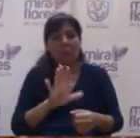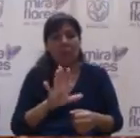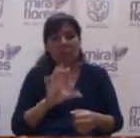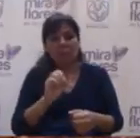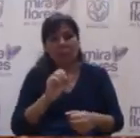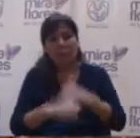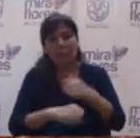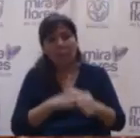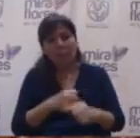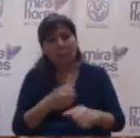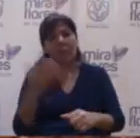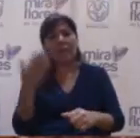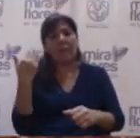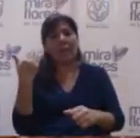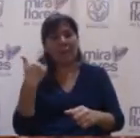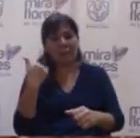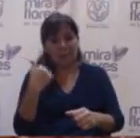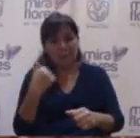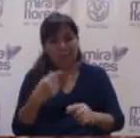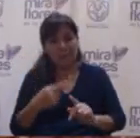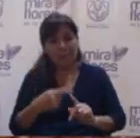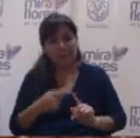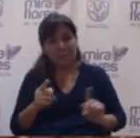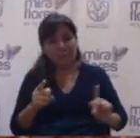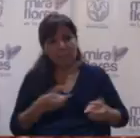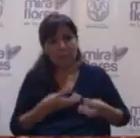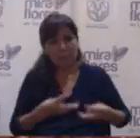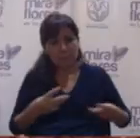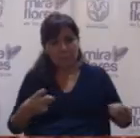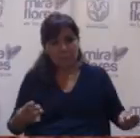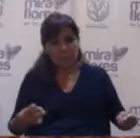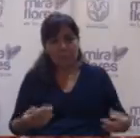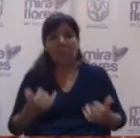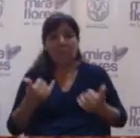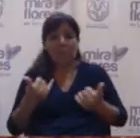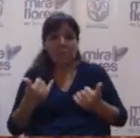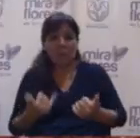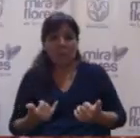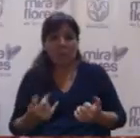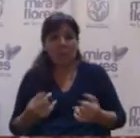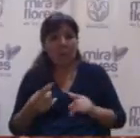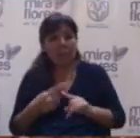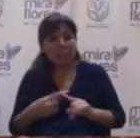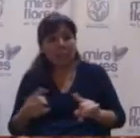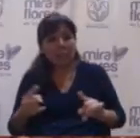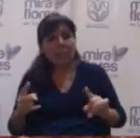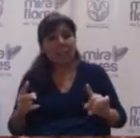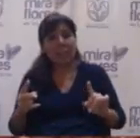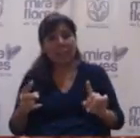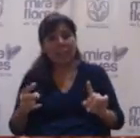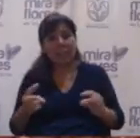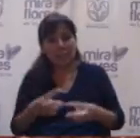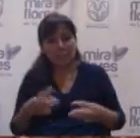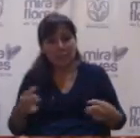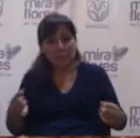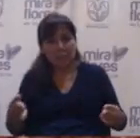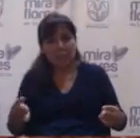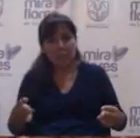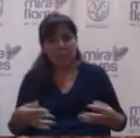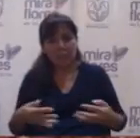día. El concreto que se usa hoy en día tiene una capacidad de fragua mucho más rápida y de más